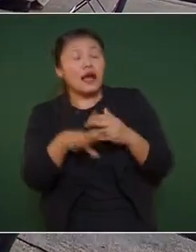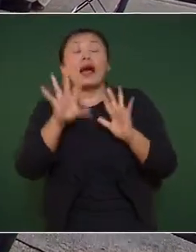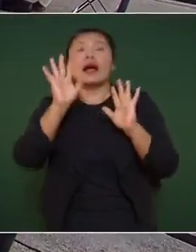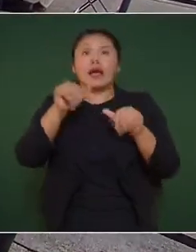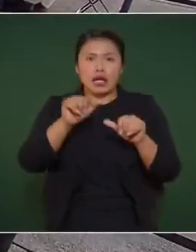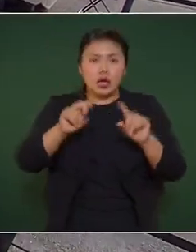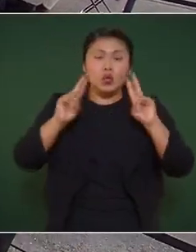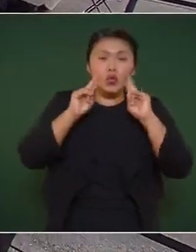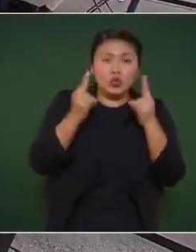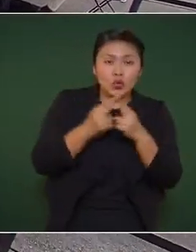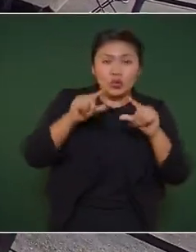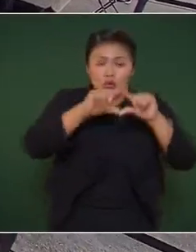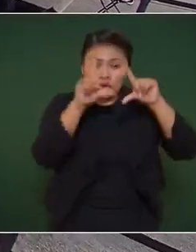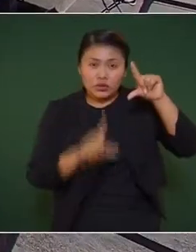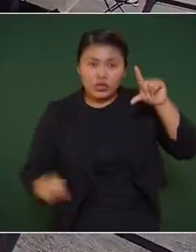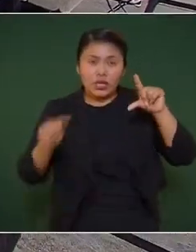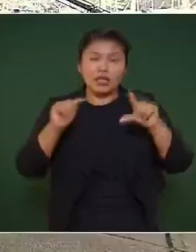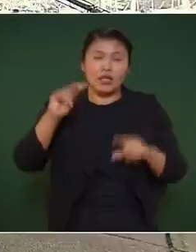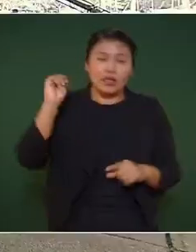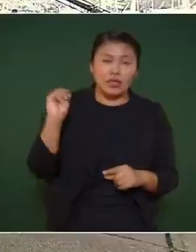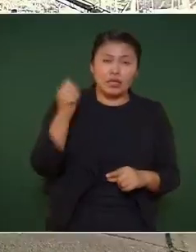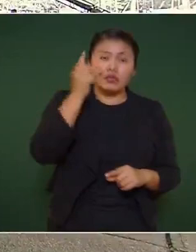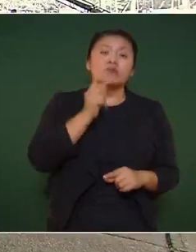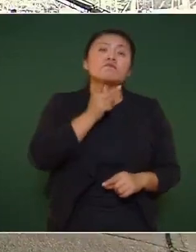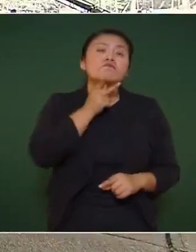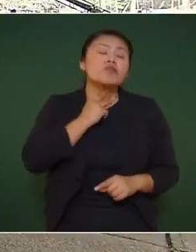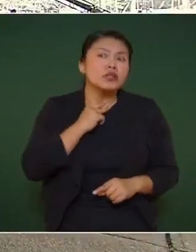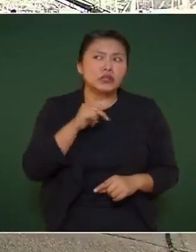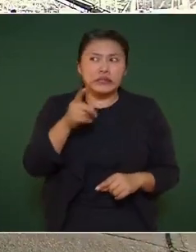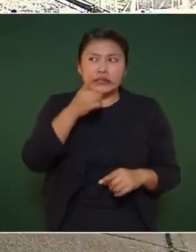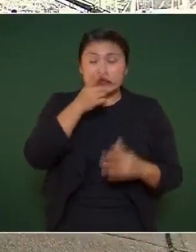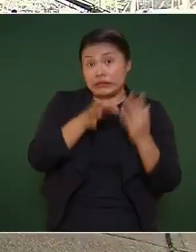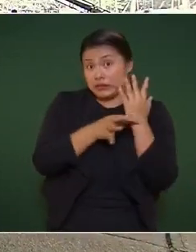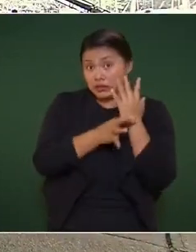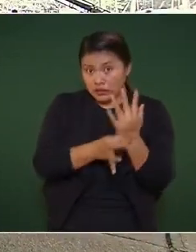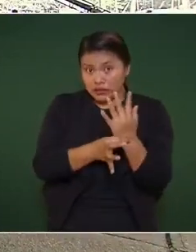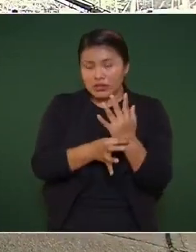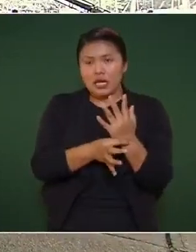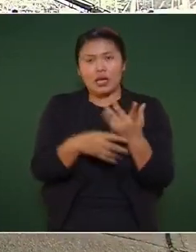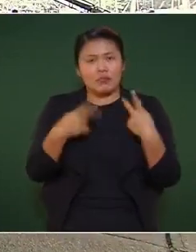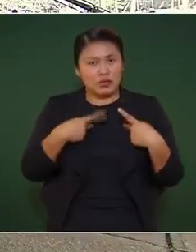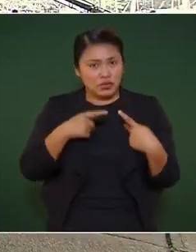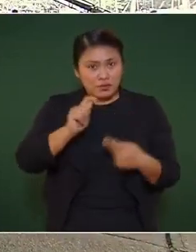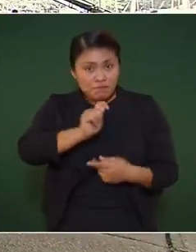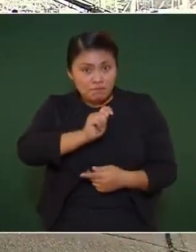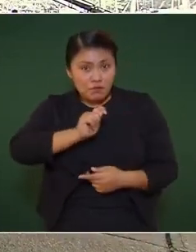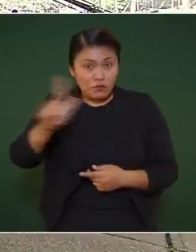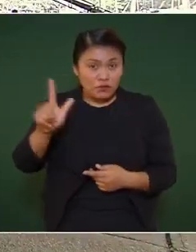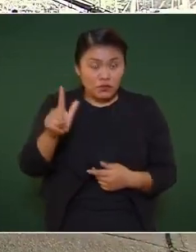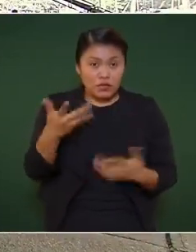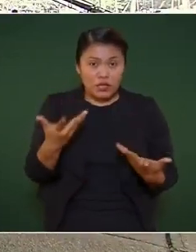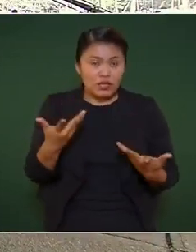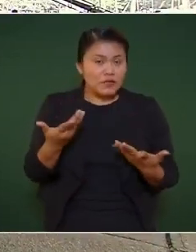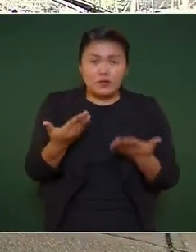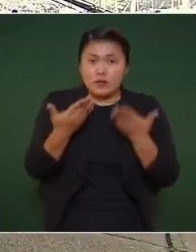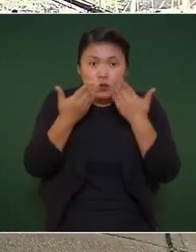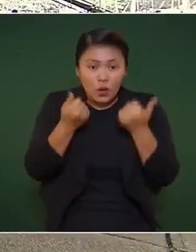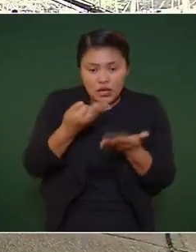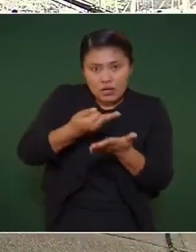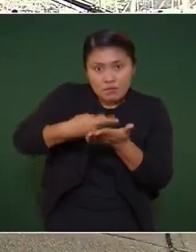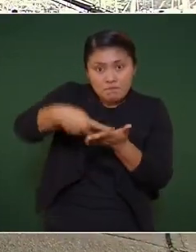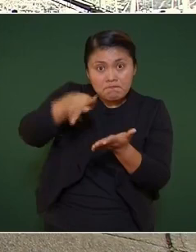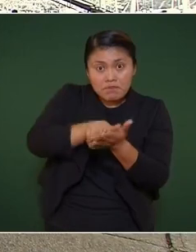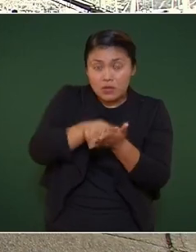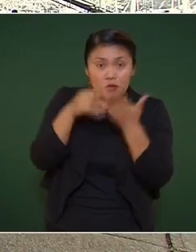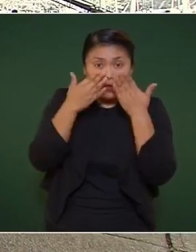Profesionistas Petroleros. Ellos mencionan que su personal profesionista transitorio no han sido basificados tal como ocurre